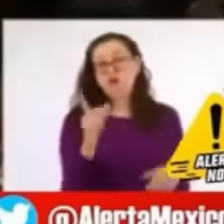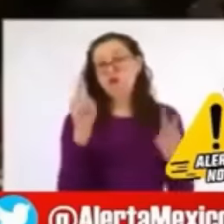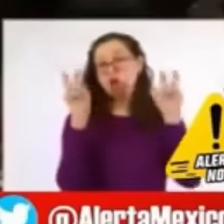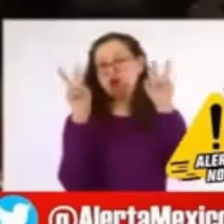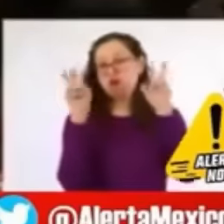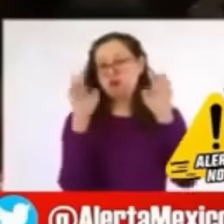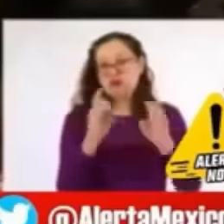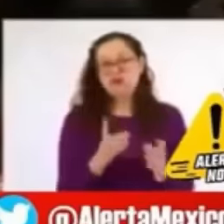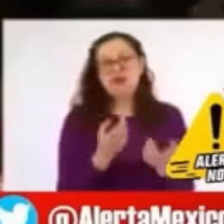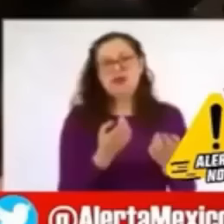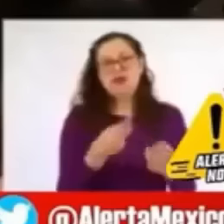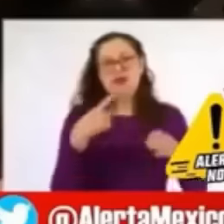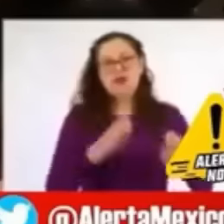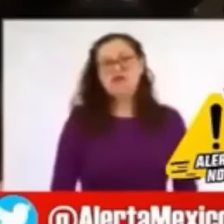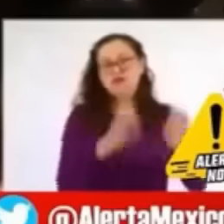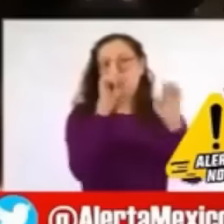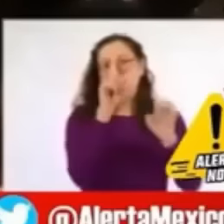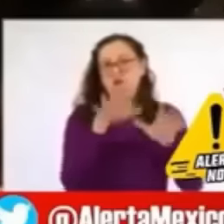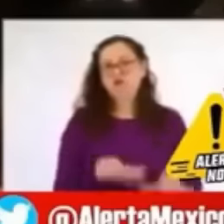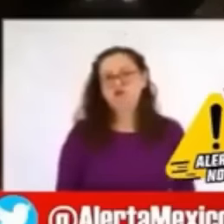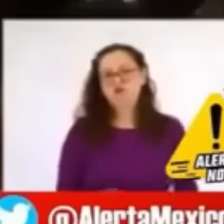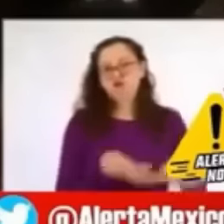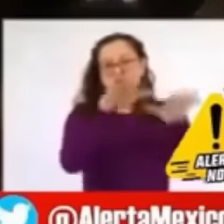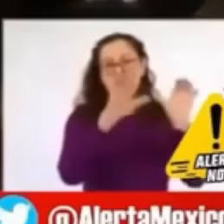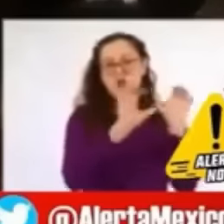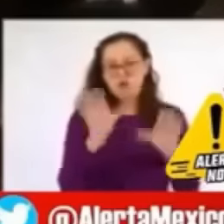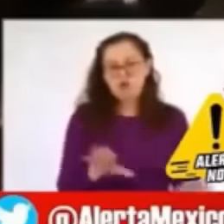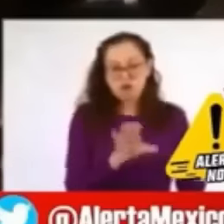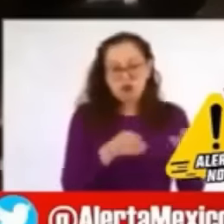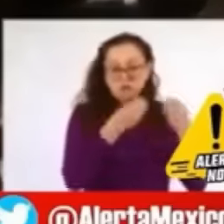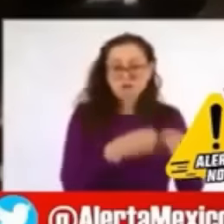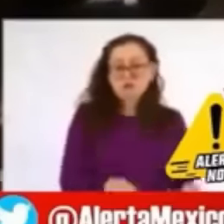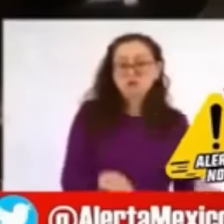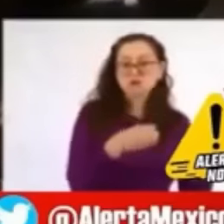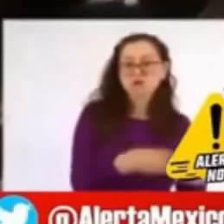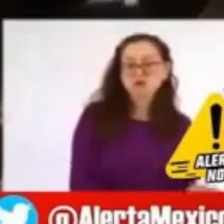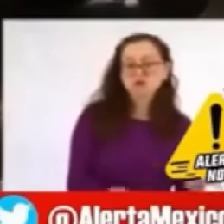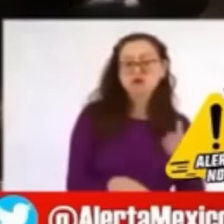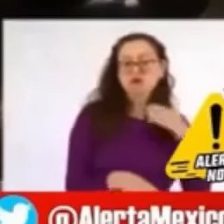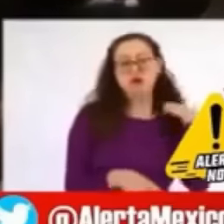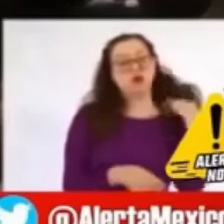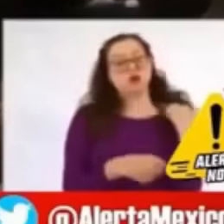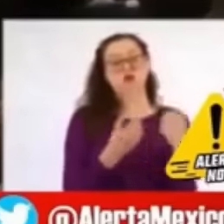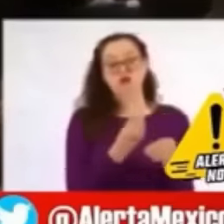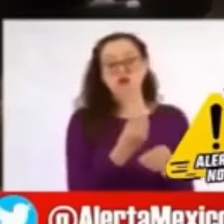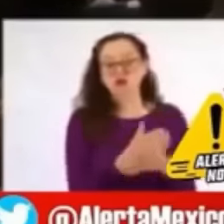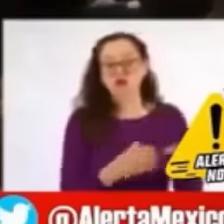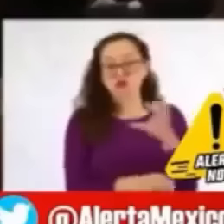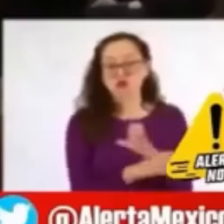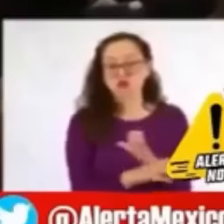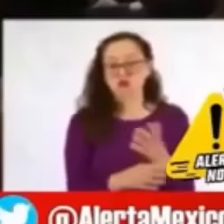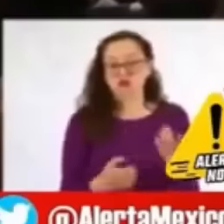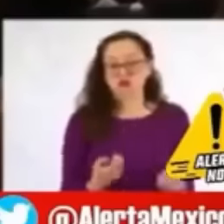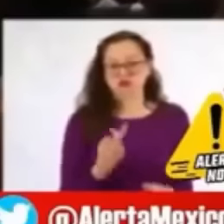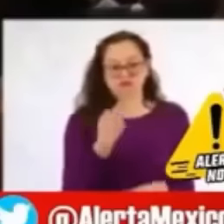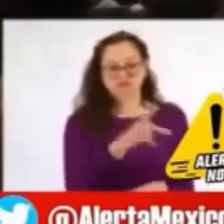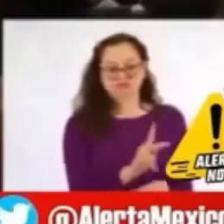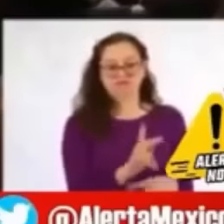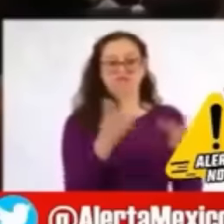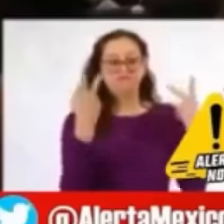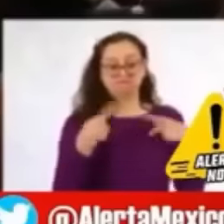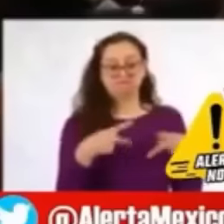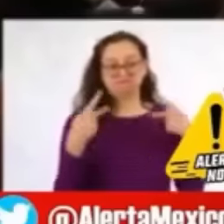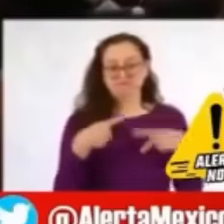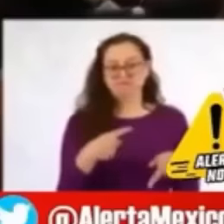las computadoras que tenían. Sin embargo, se acercaron a nosotros los socios de Jorge Romero,